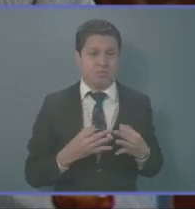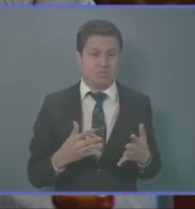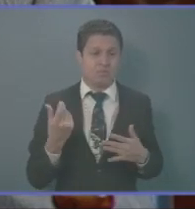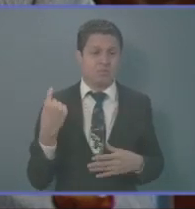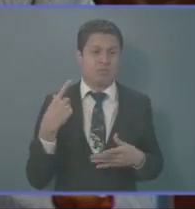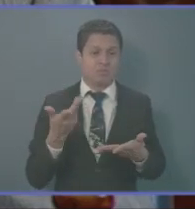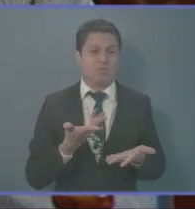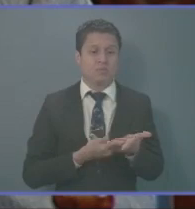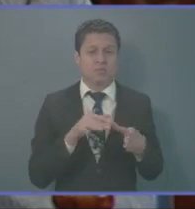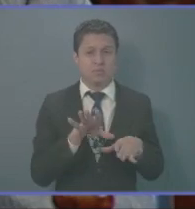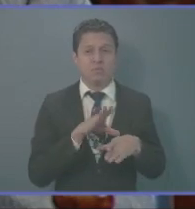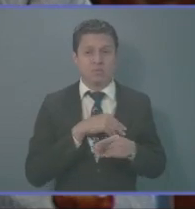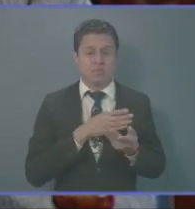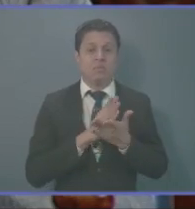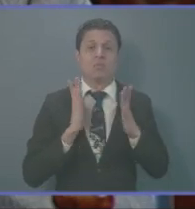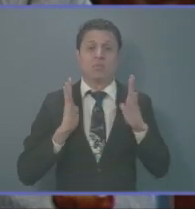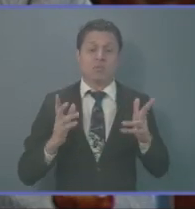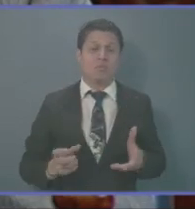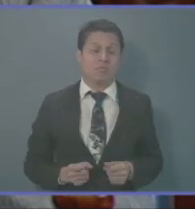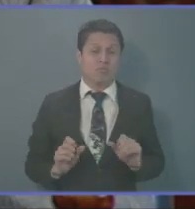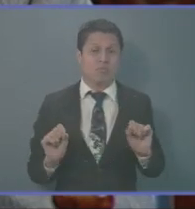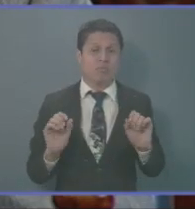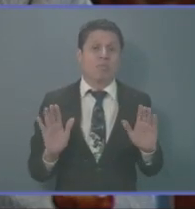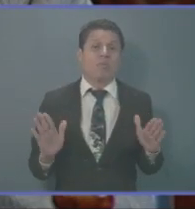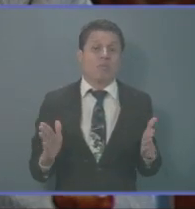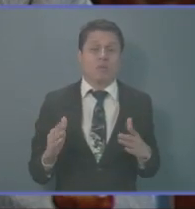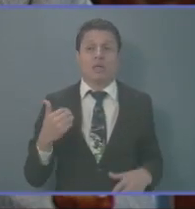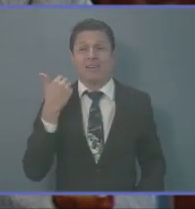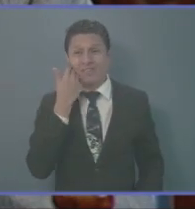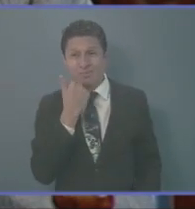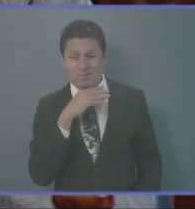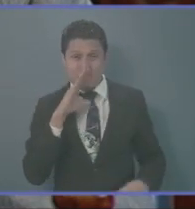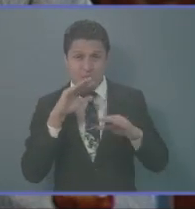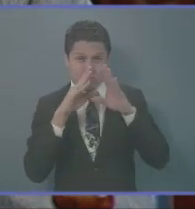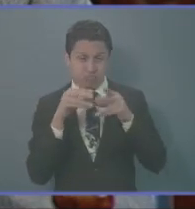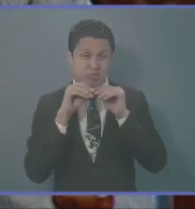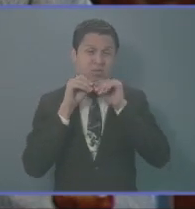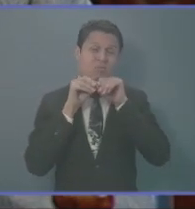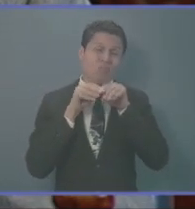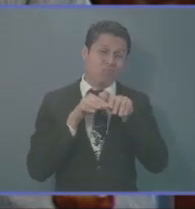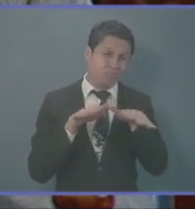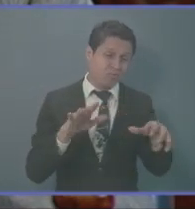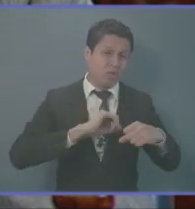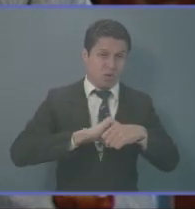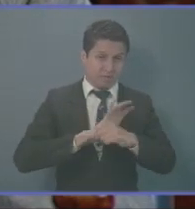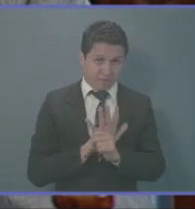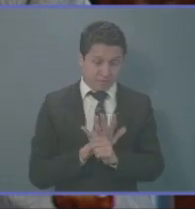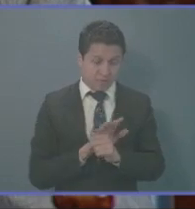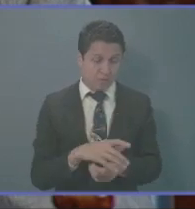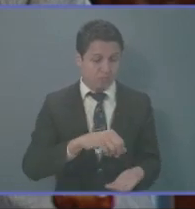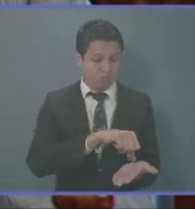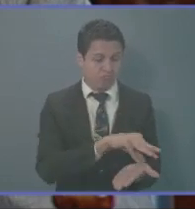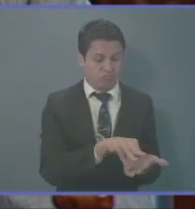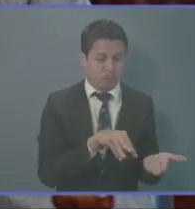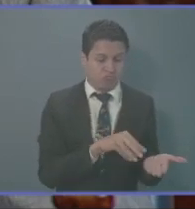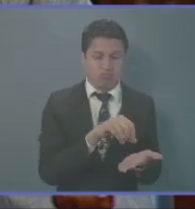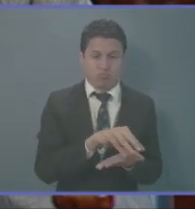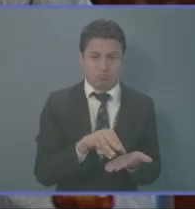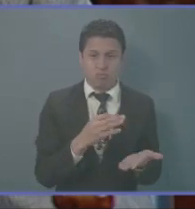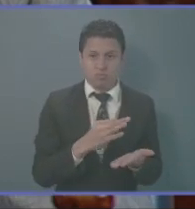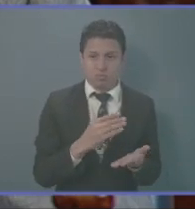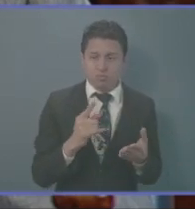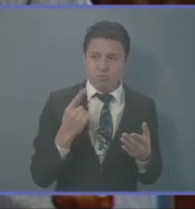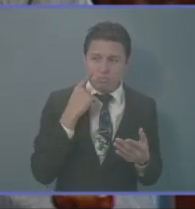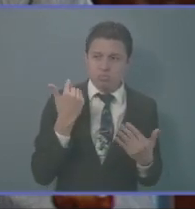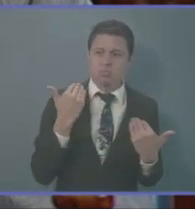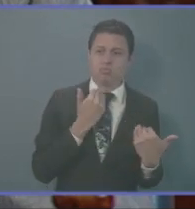adoptadas por el gobierno para la contención de la pandemia del COVID-19 y la recuperación económica del